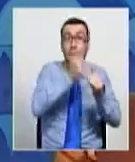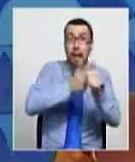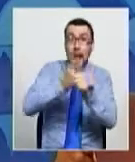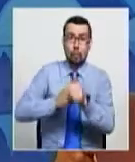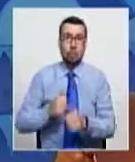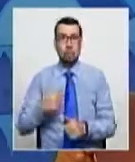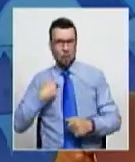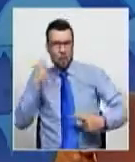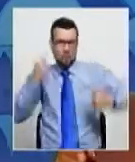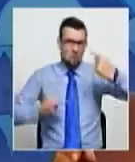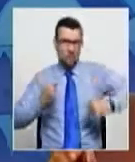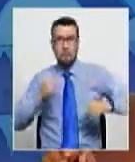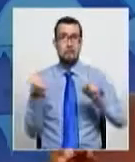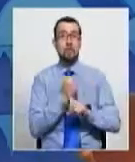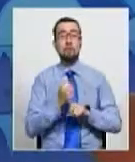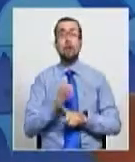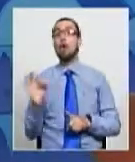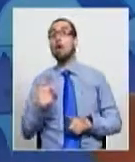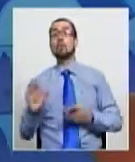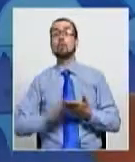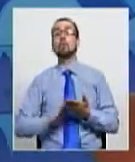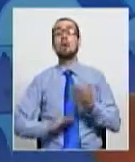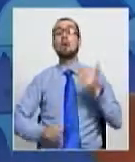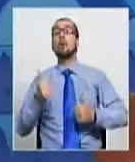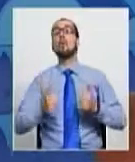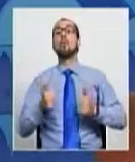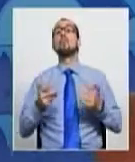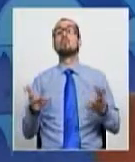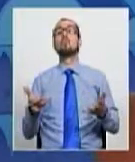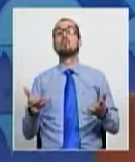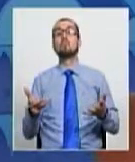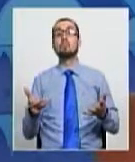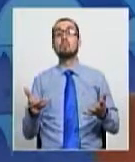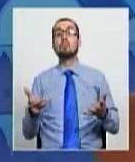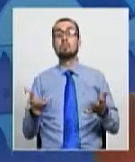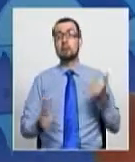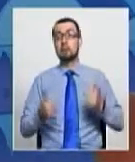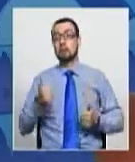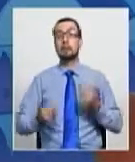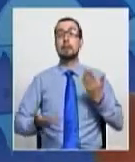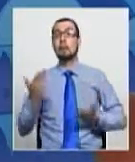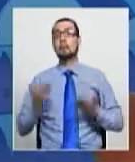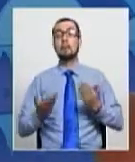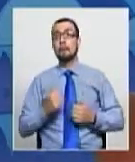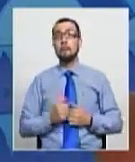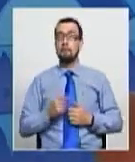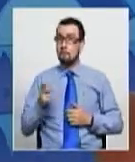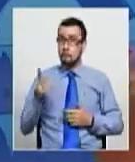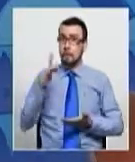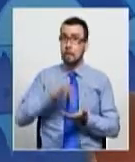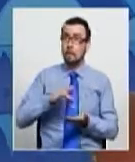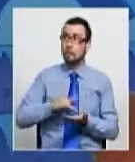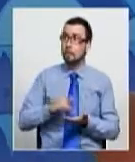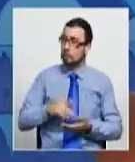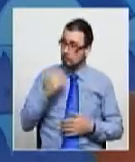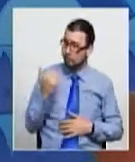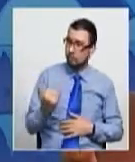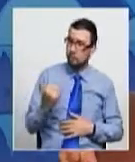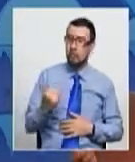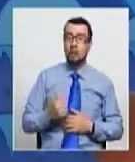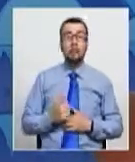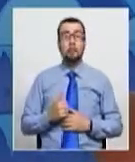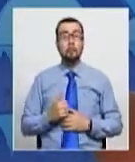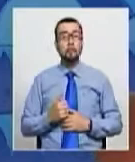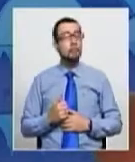o lo resolvemos los resolvemos de maneras tranquilas o lo resolvemos de maneras complicadas violentas